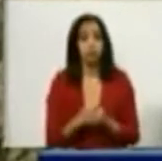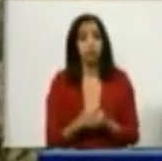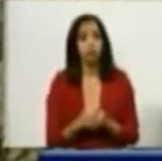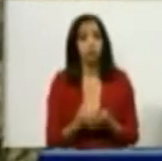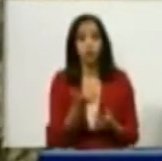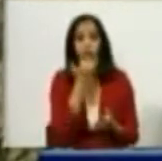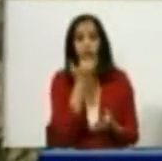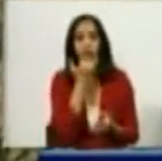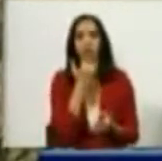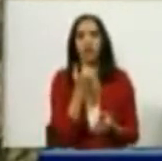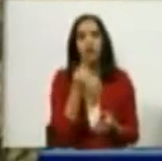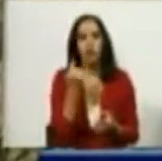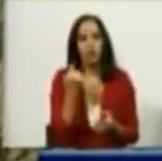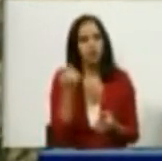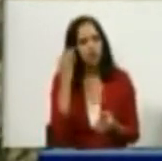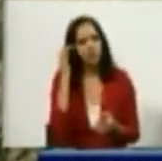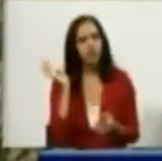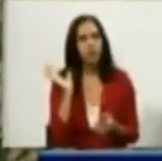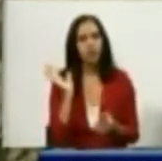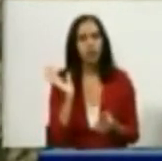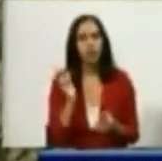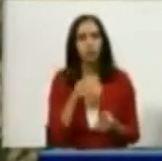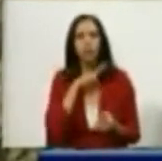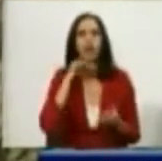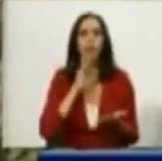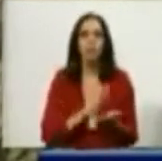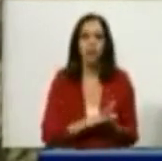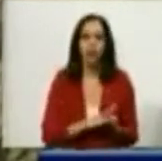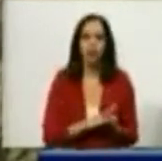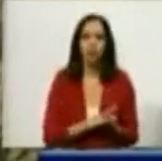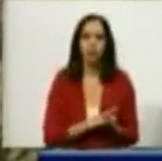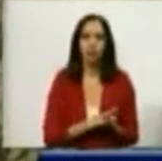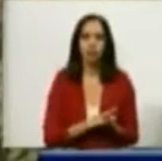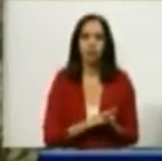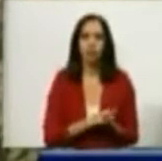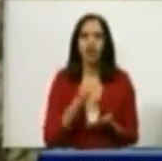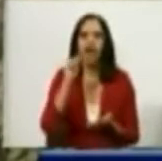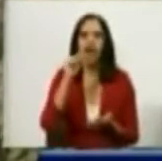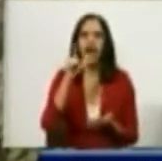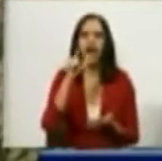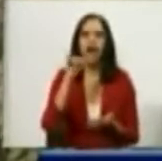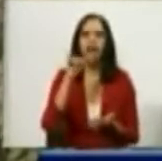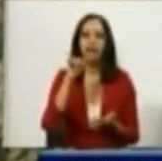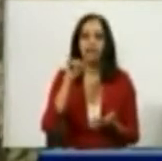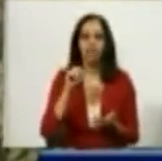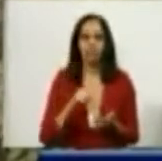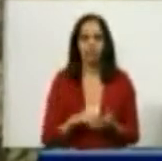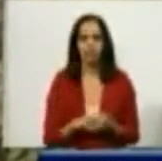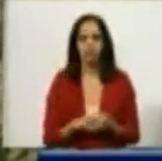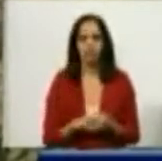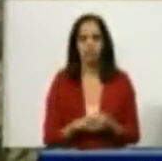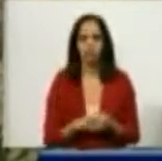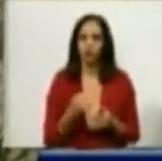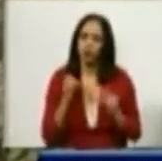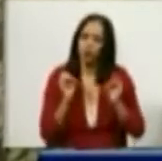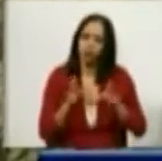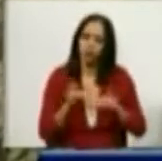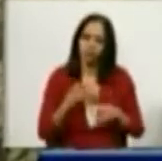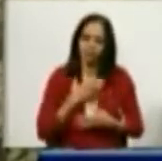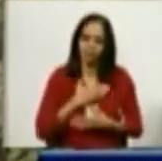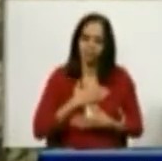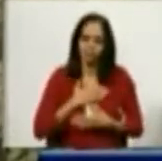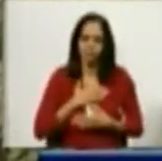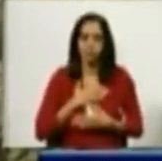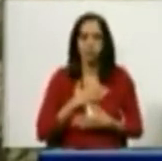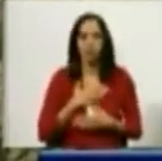fallamos creo que por la muerte de de Alí con nuestro dolor pues